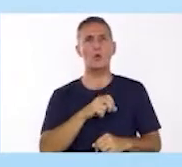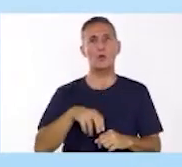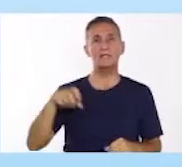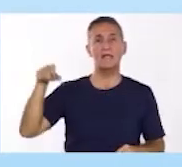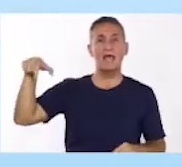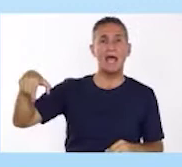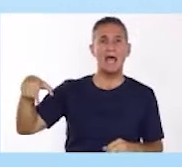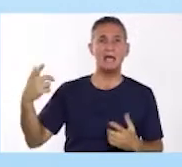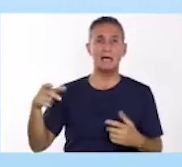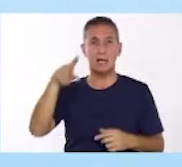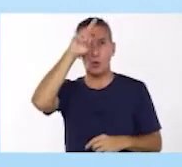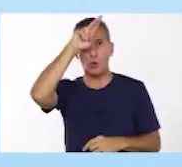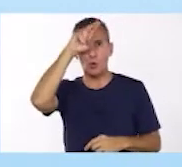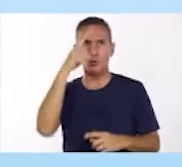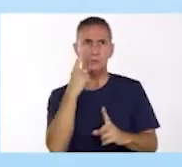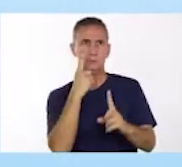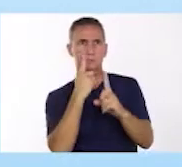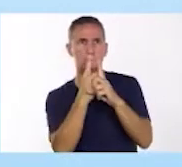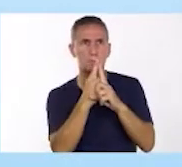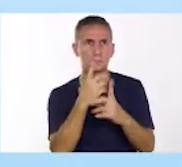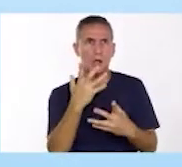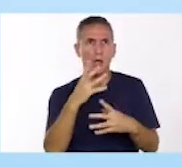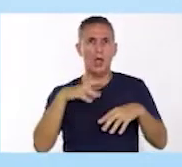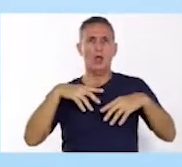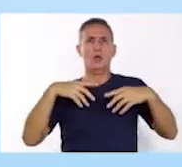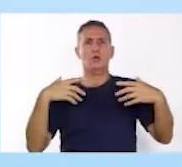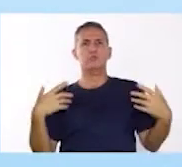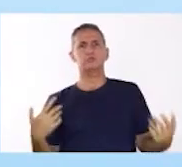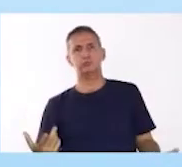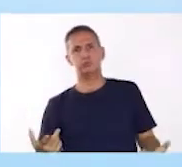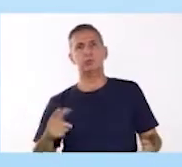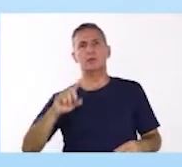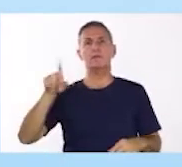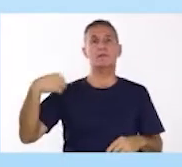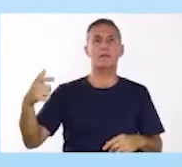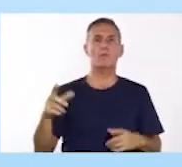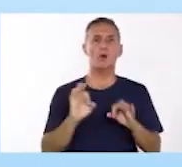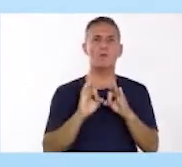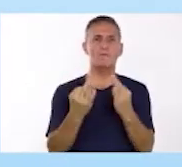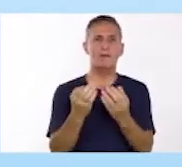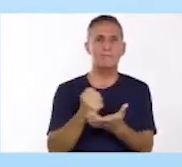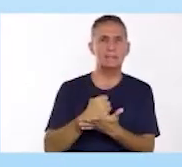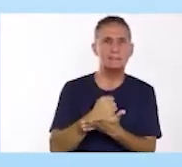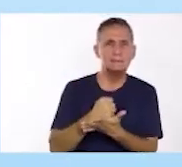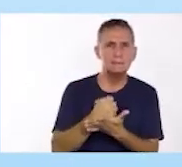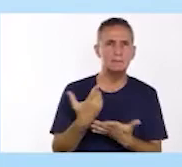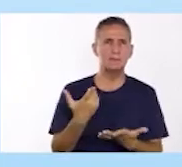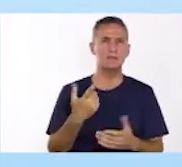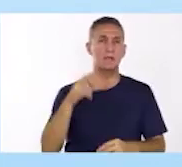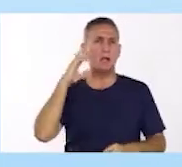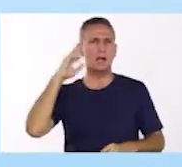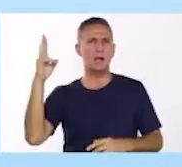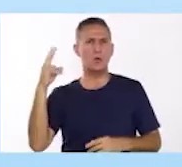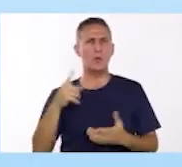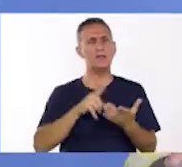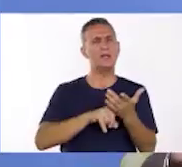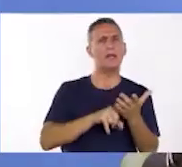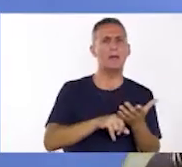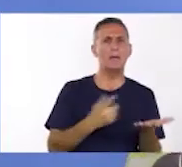hace enfadar a Greg y también al padre. ¿Se recuerdan que hay un momento en que el